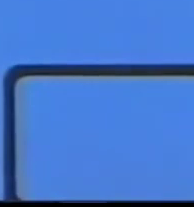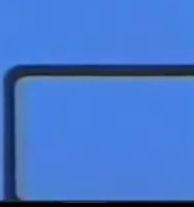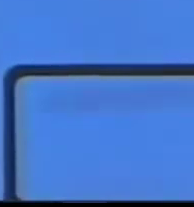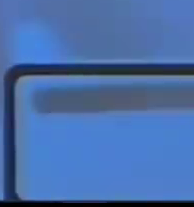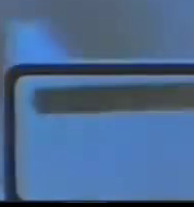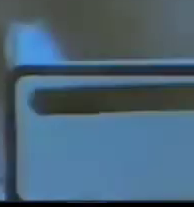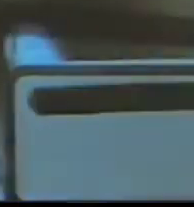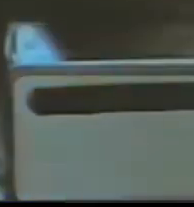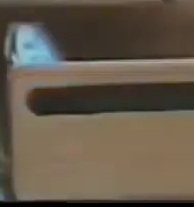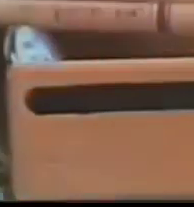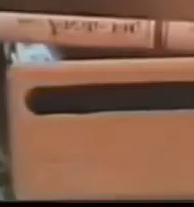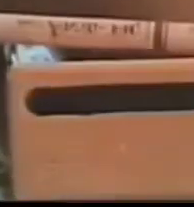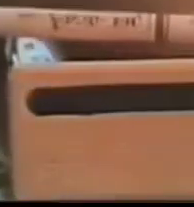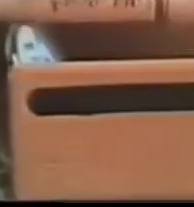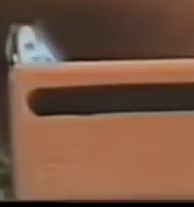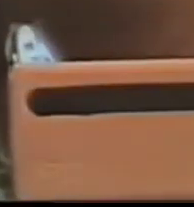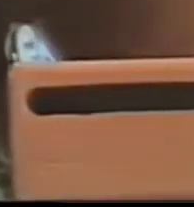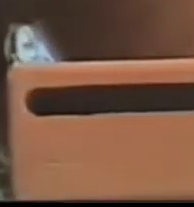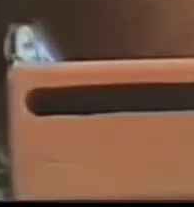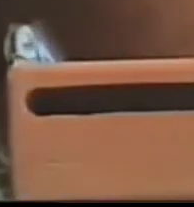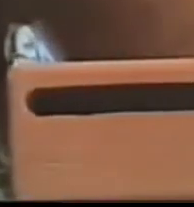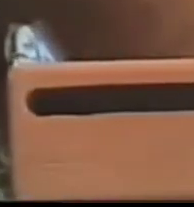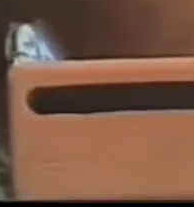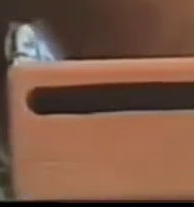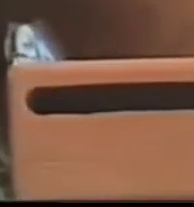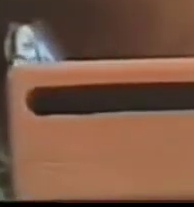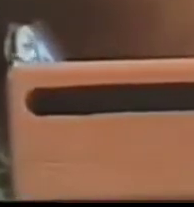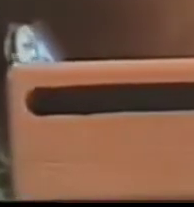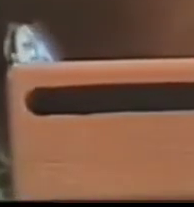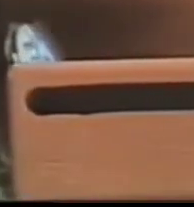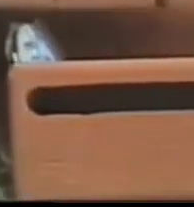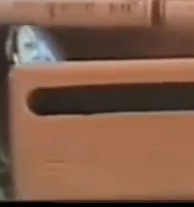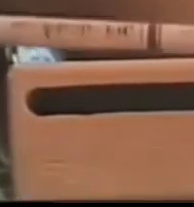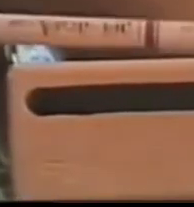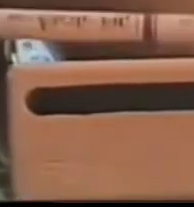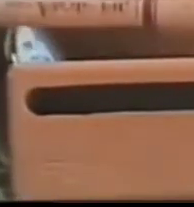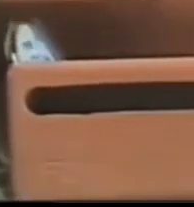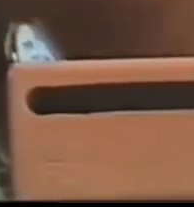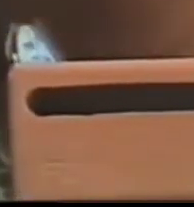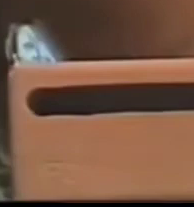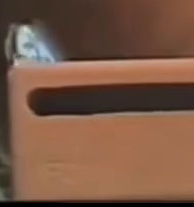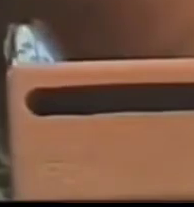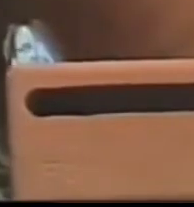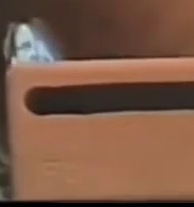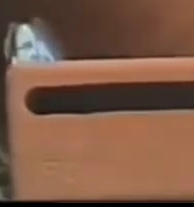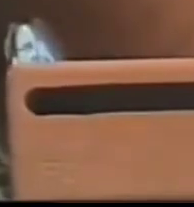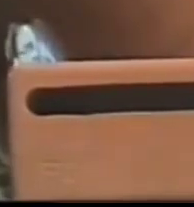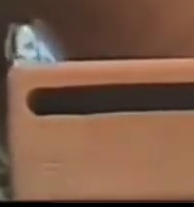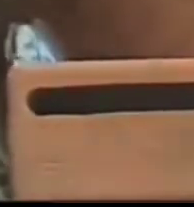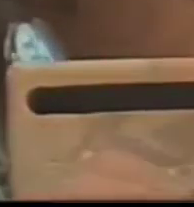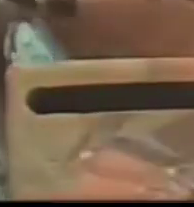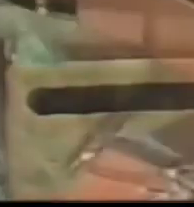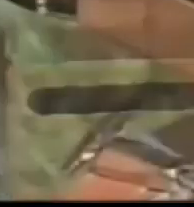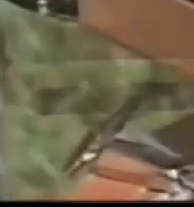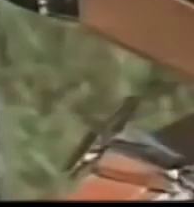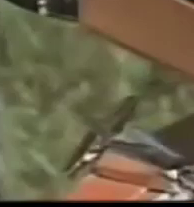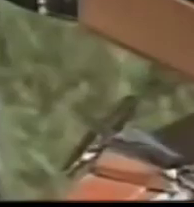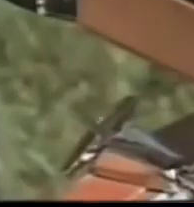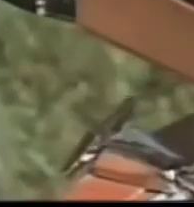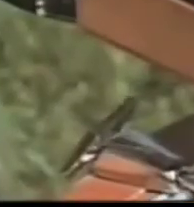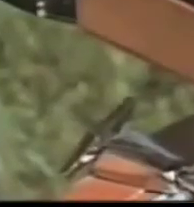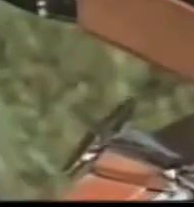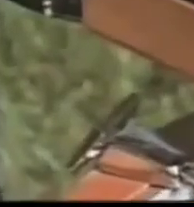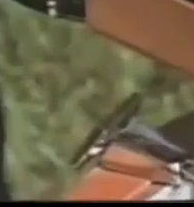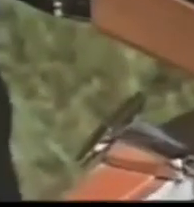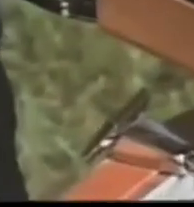direcciones. Y así es como viaja una onda sonora. La velocidad del viaje depende de lo deprisa que se pueda transmitir